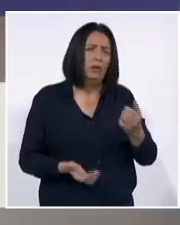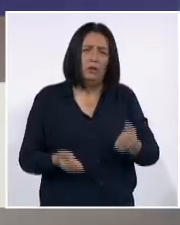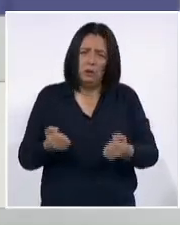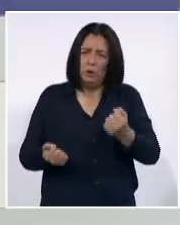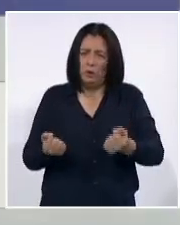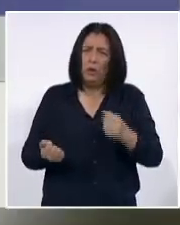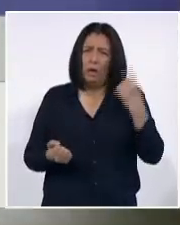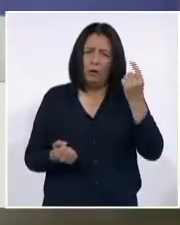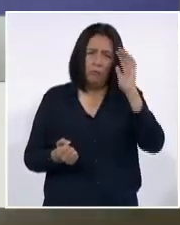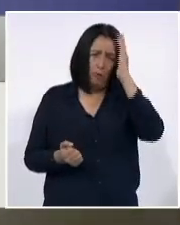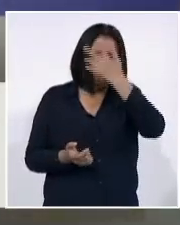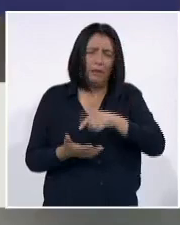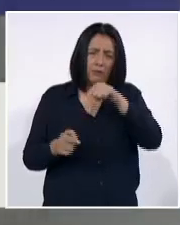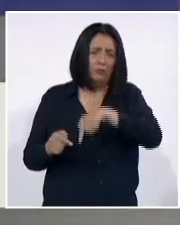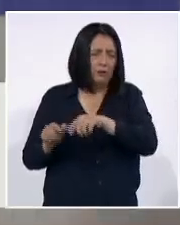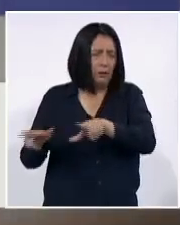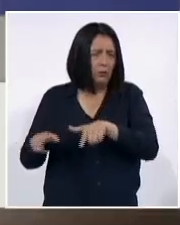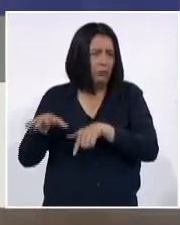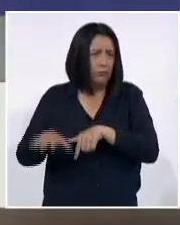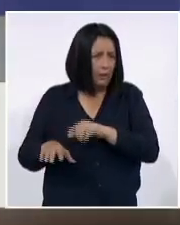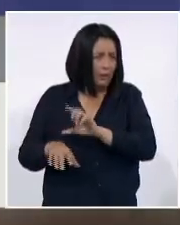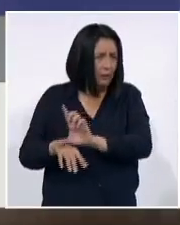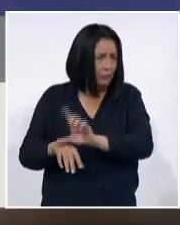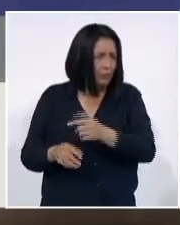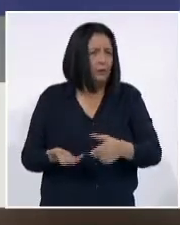local, las muertes y esta tragedia